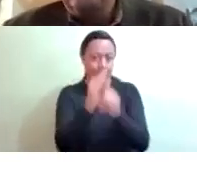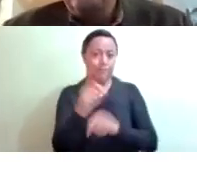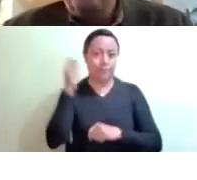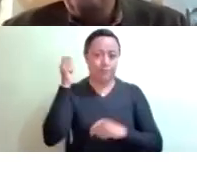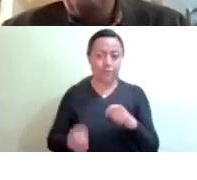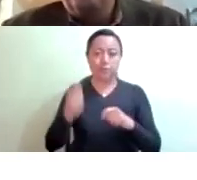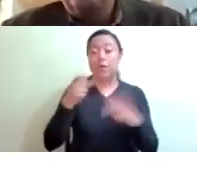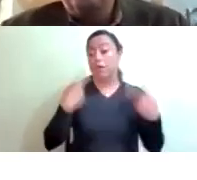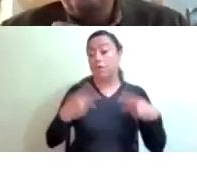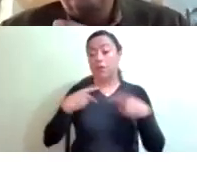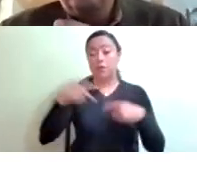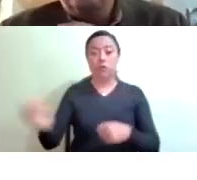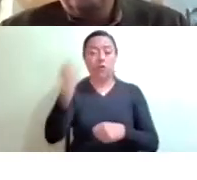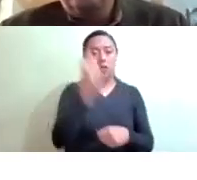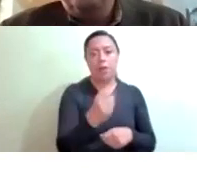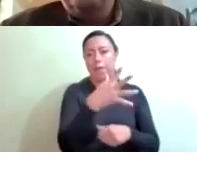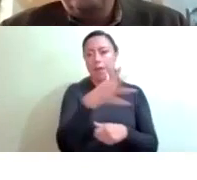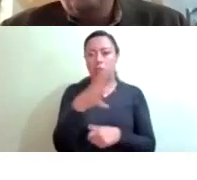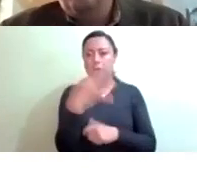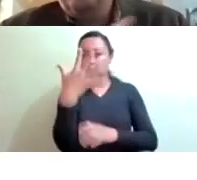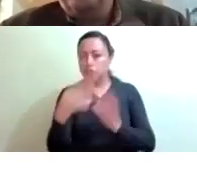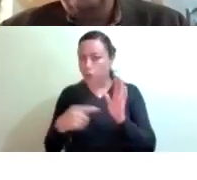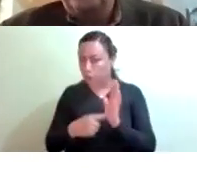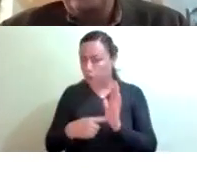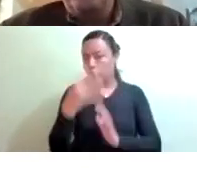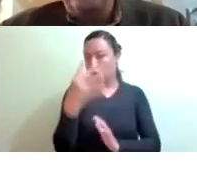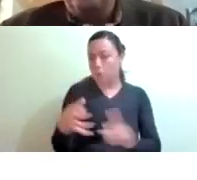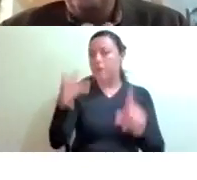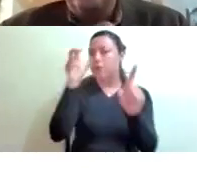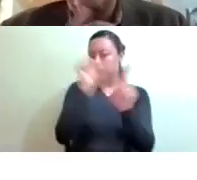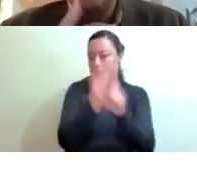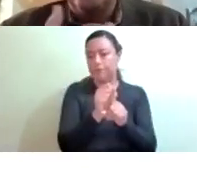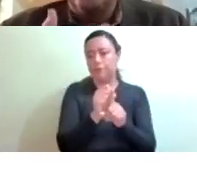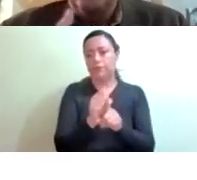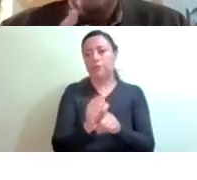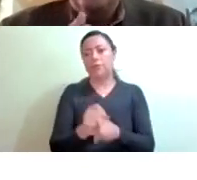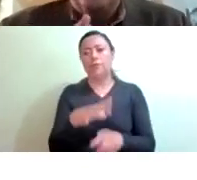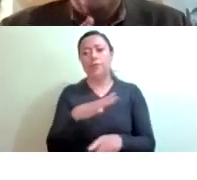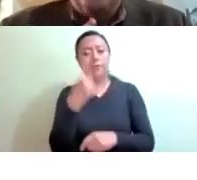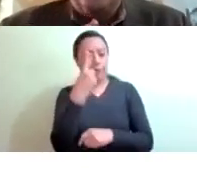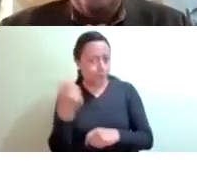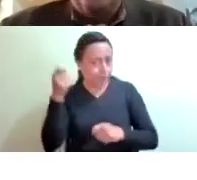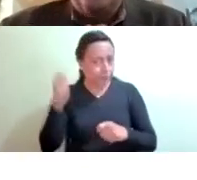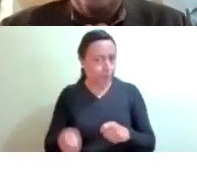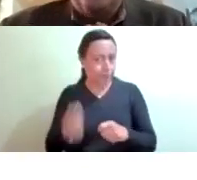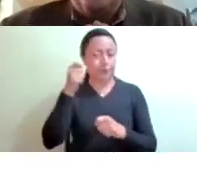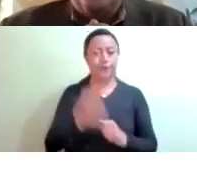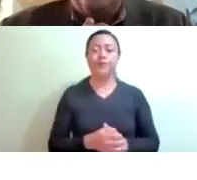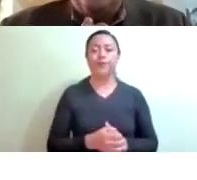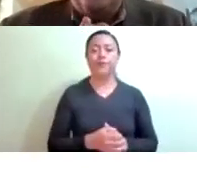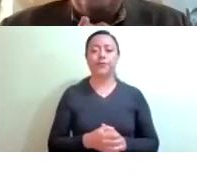el 5.4 se logró que hubiera una sentencia.